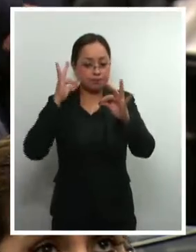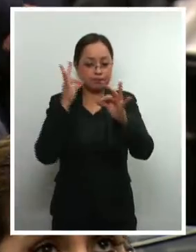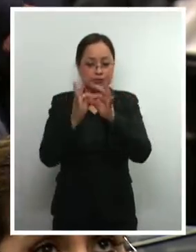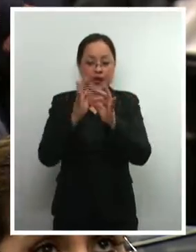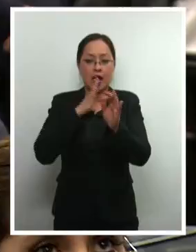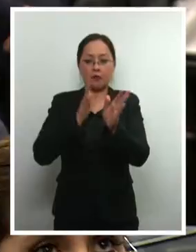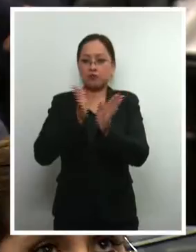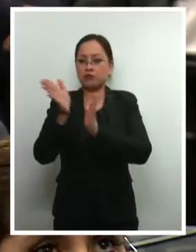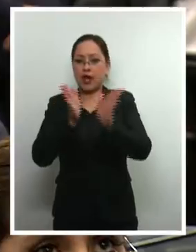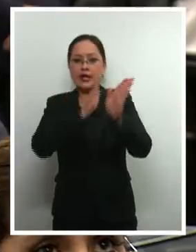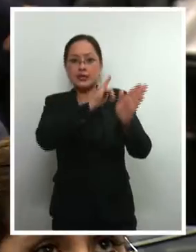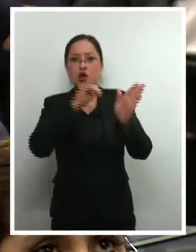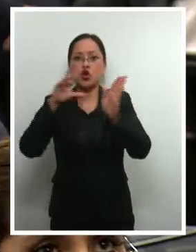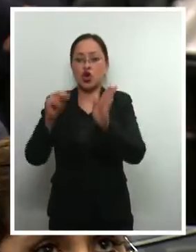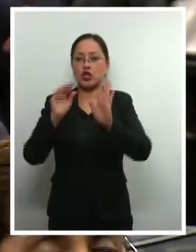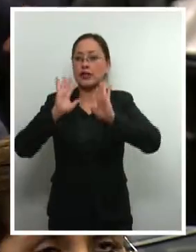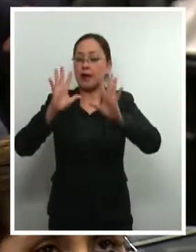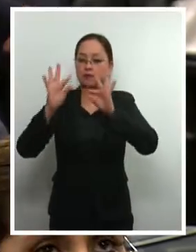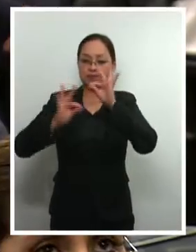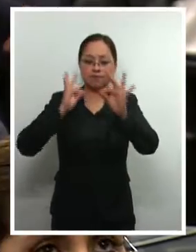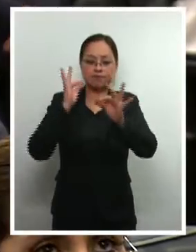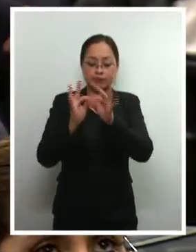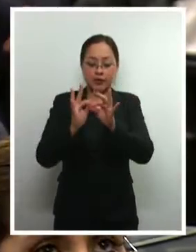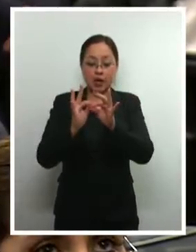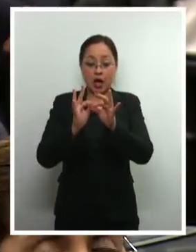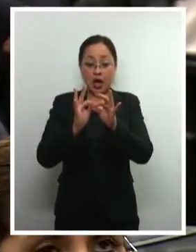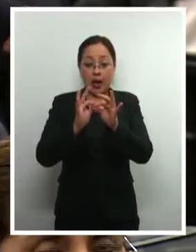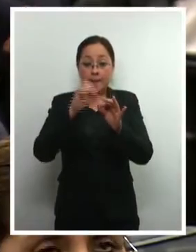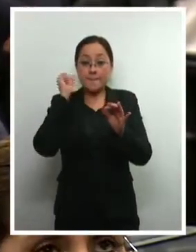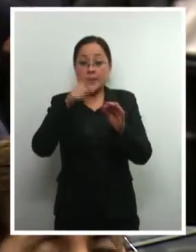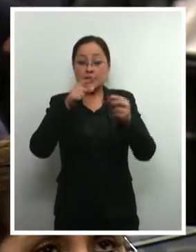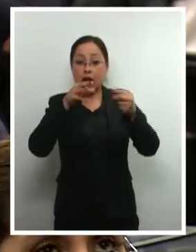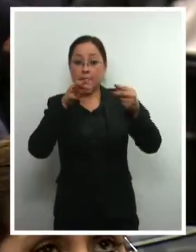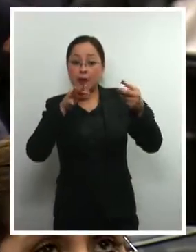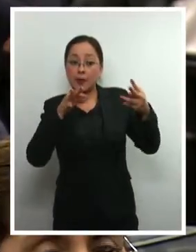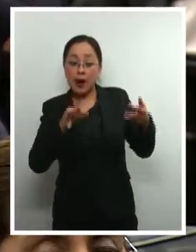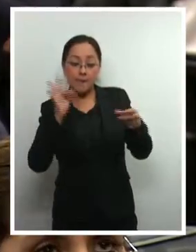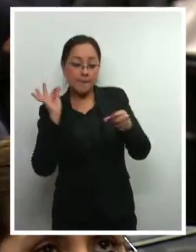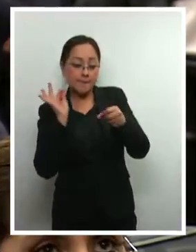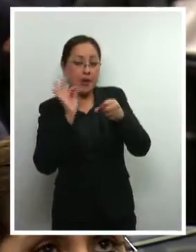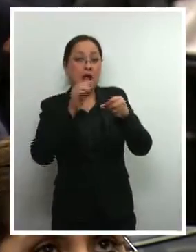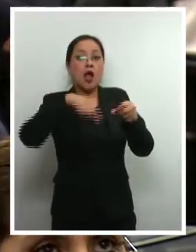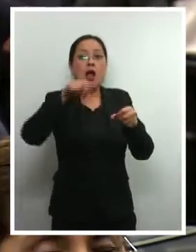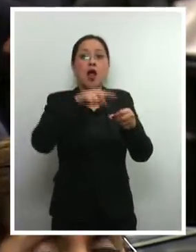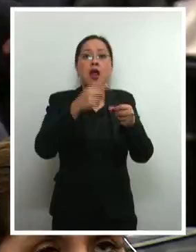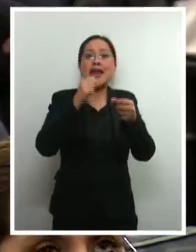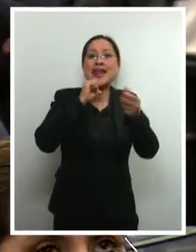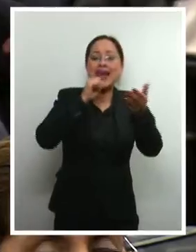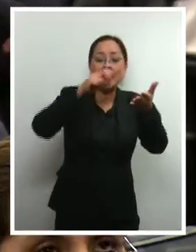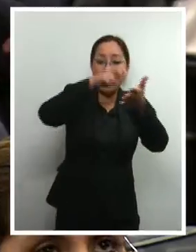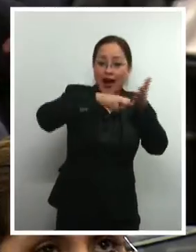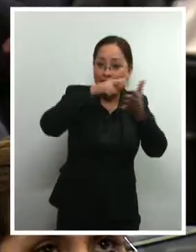vía, se votarán las partes reservadas del artículo no modificadas en términos del